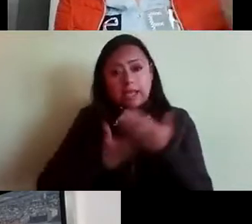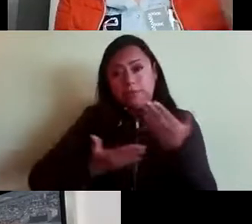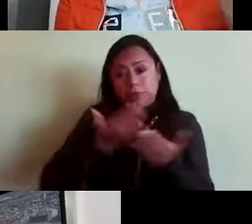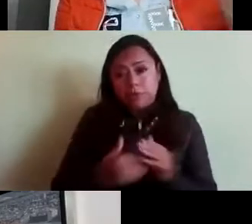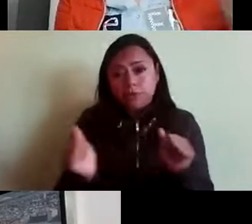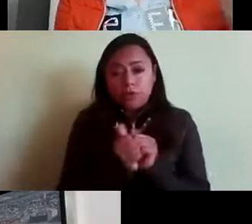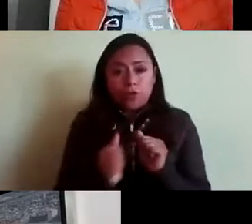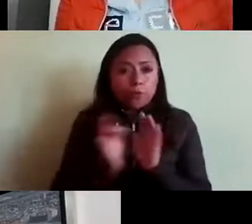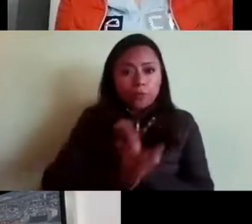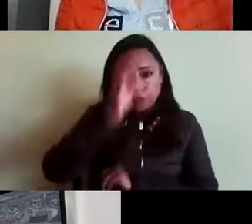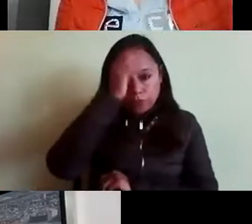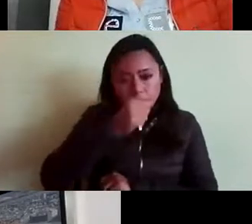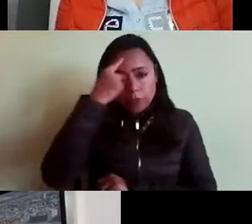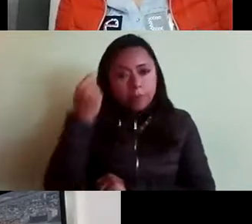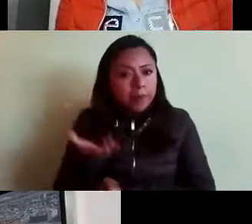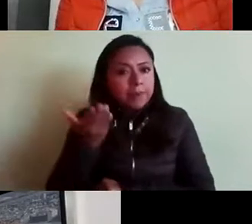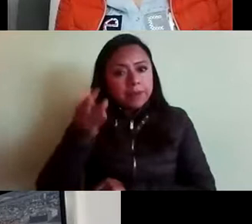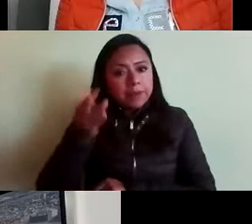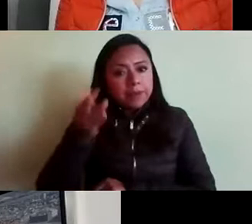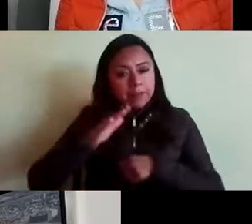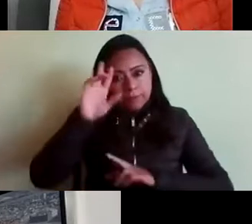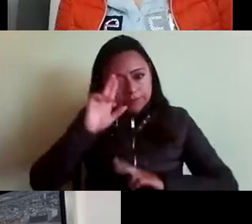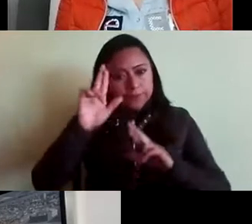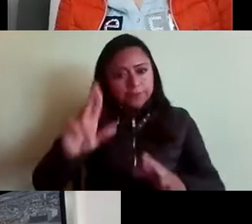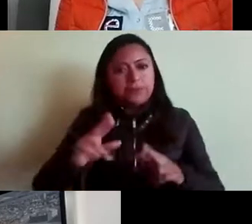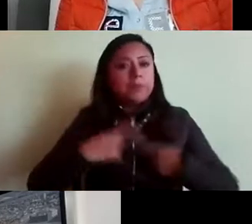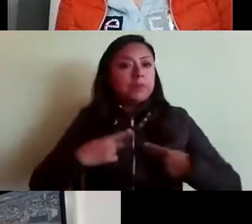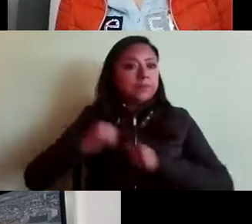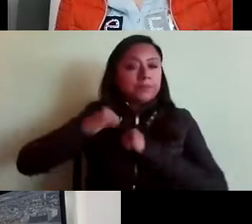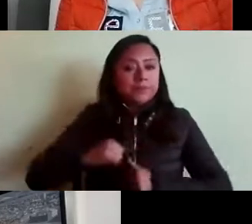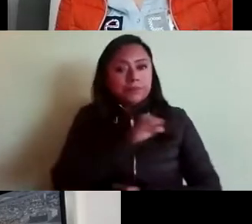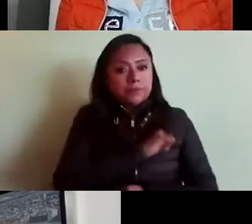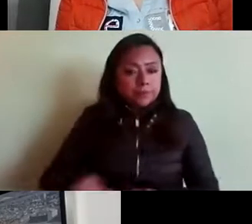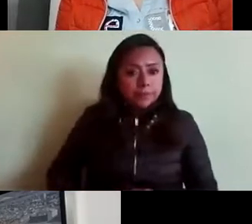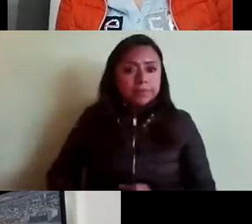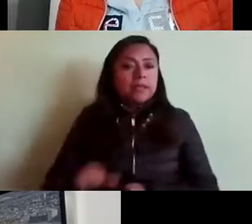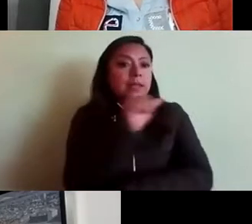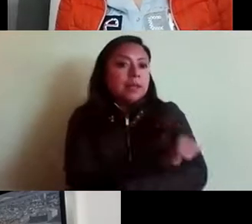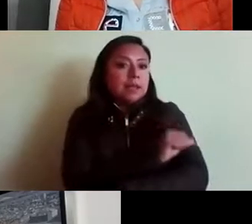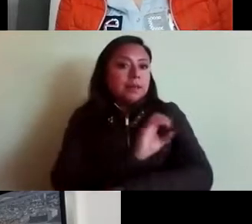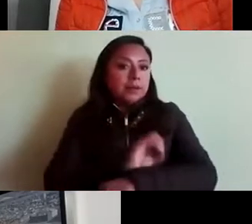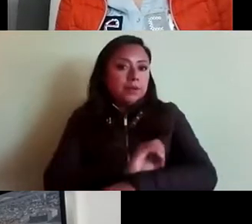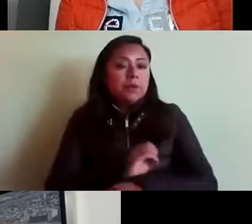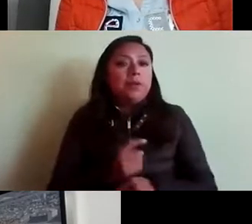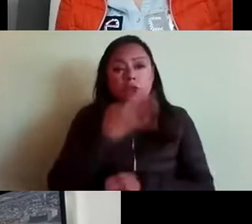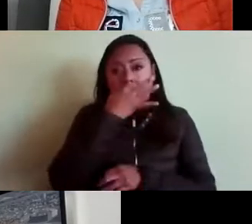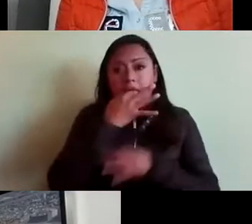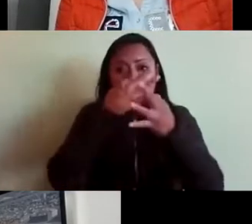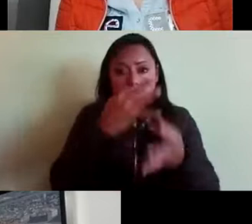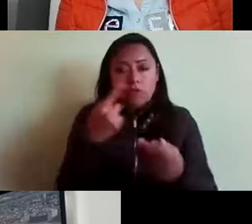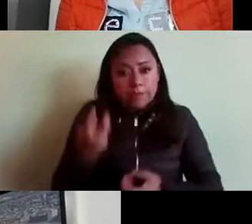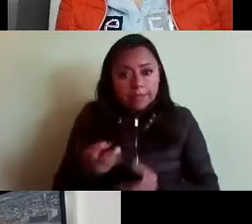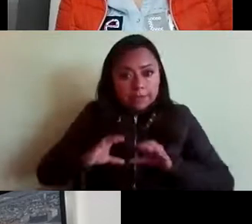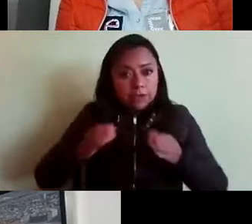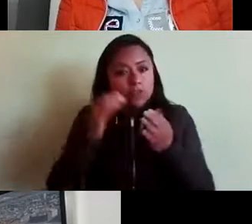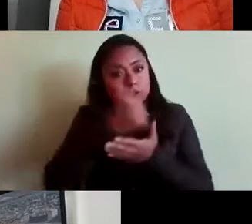punto de acuerdo para solicitar de manera respetuosa a la persona titular de la alcaldía. En Álvaro Obregón informe al Congreso de la